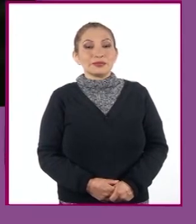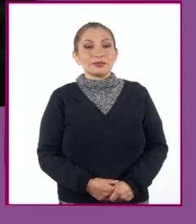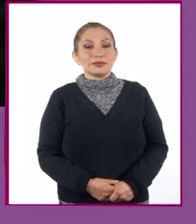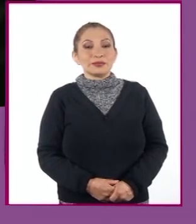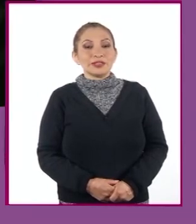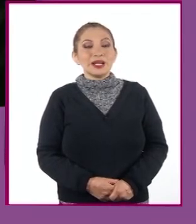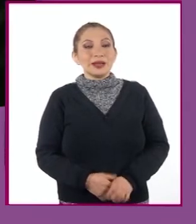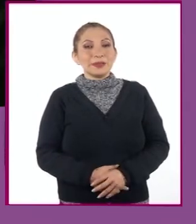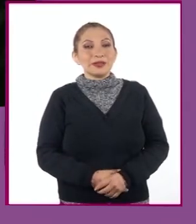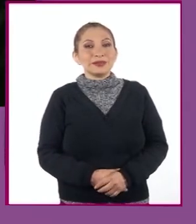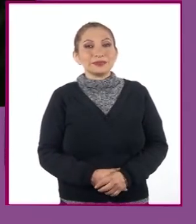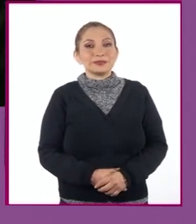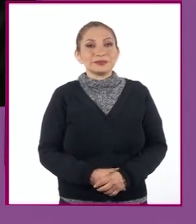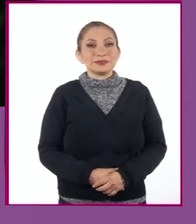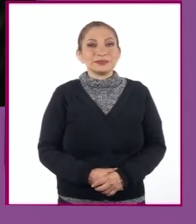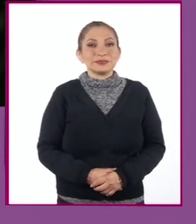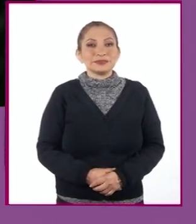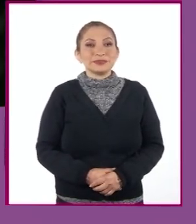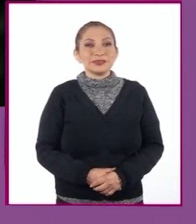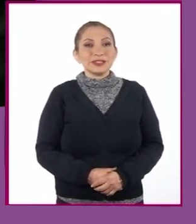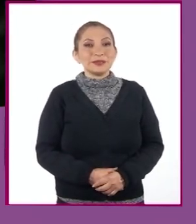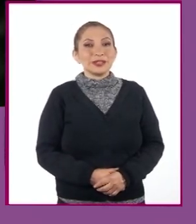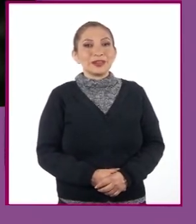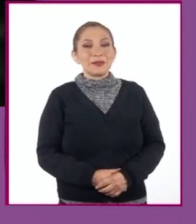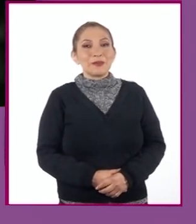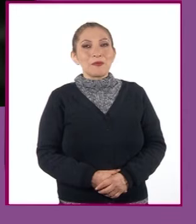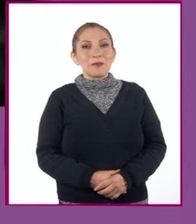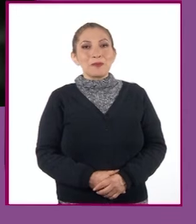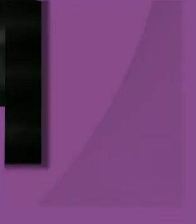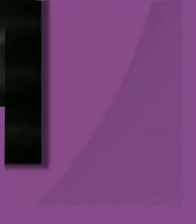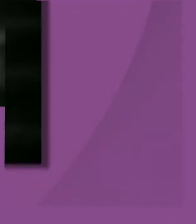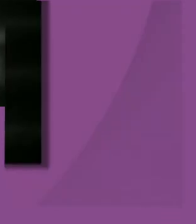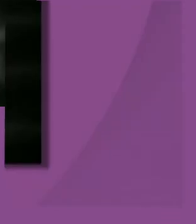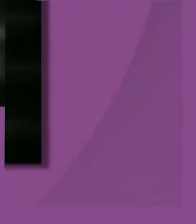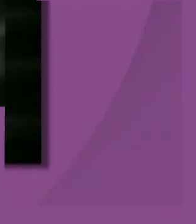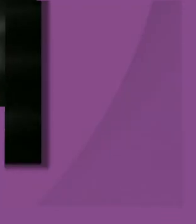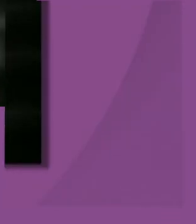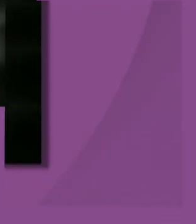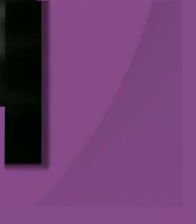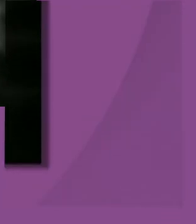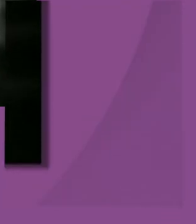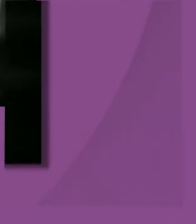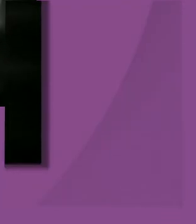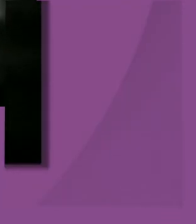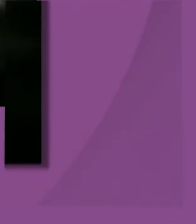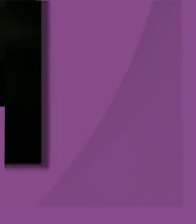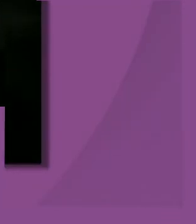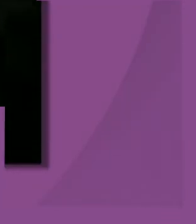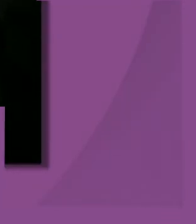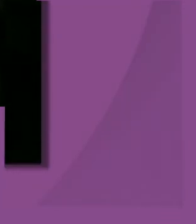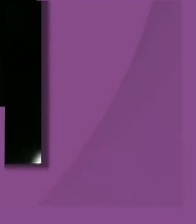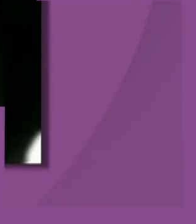Hace rato que te juno, que sos un gil a la gurda, pretencioso cuando curda, engrupido y charlatán.